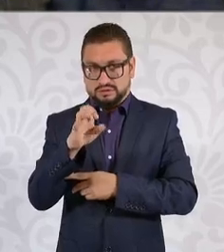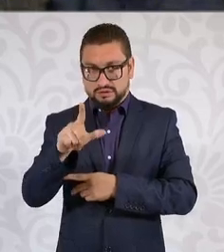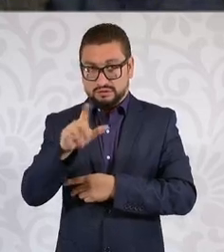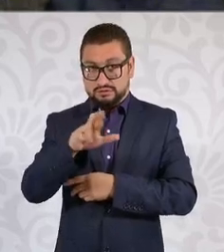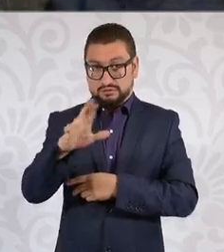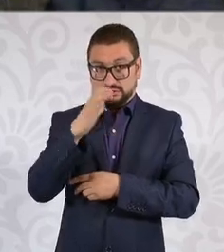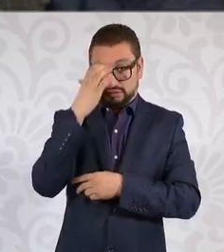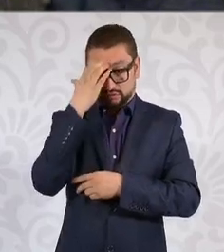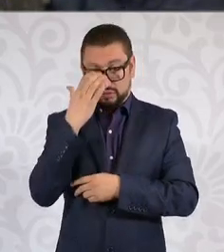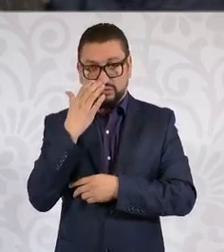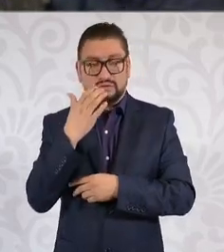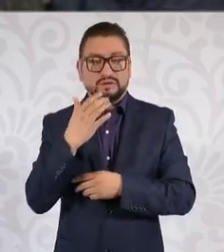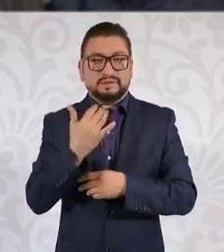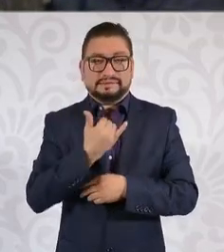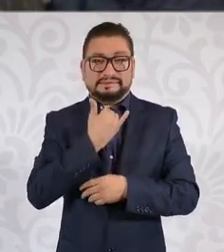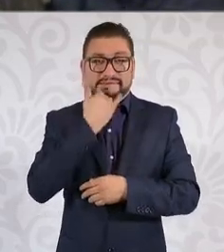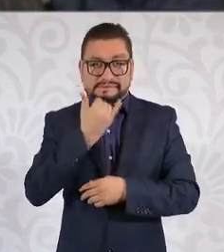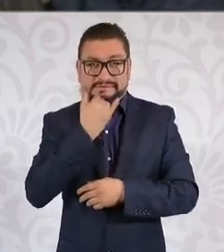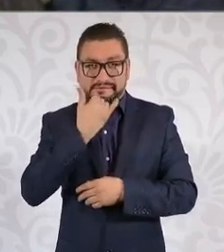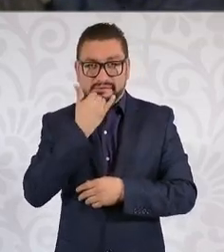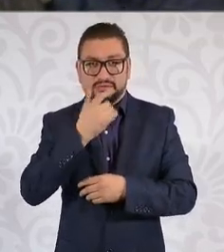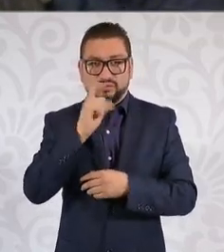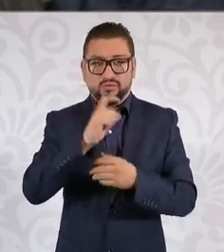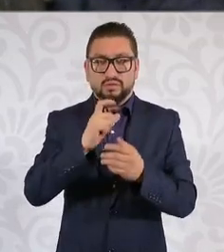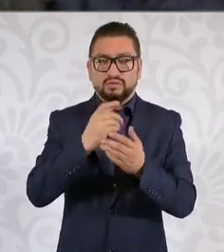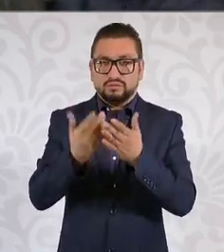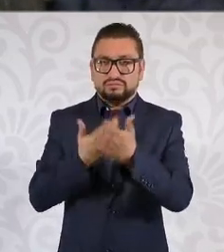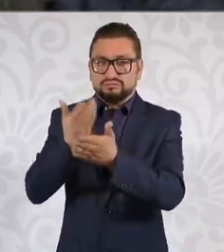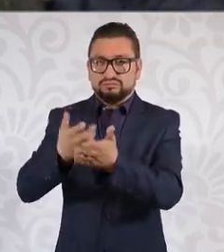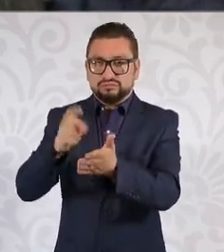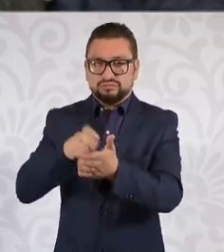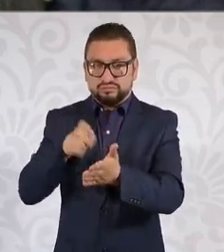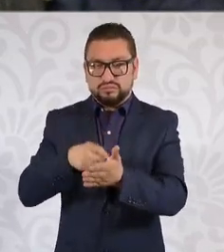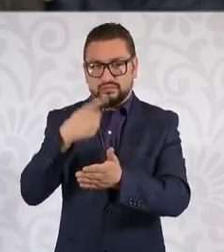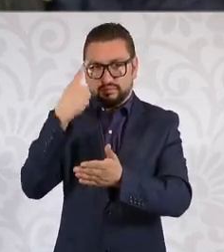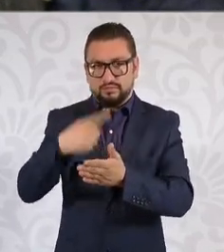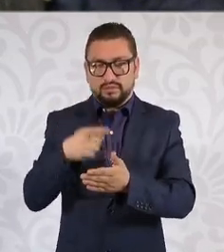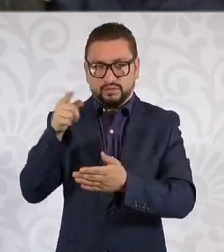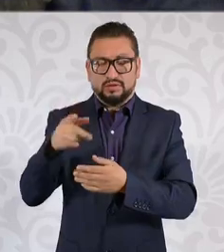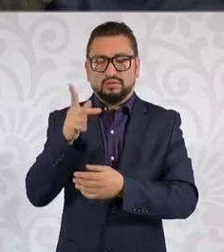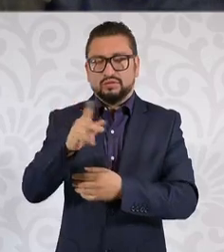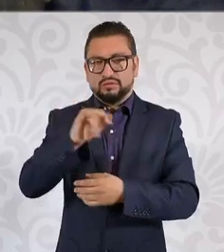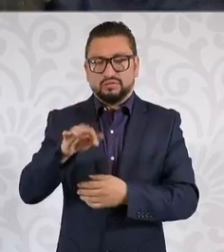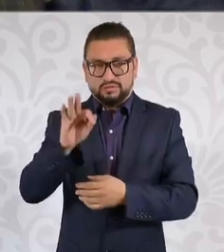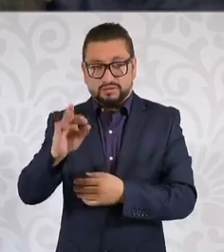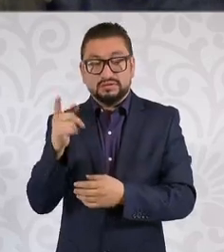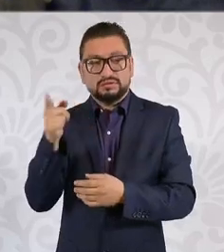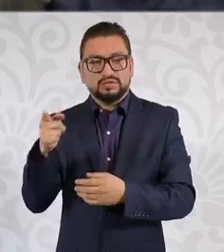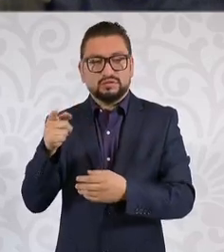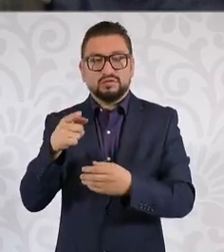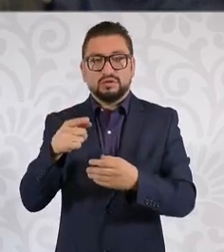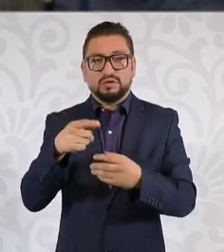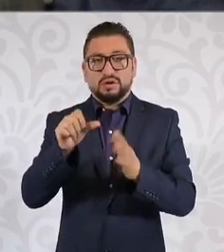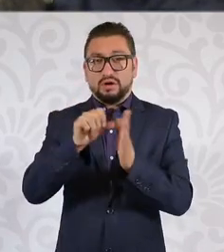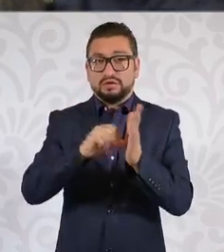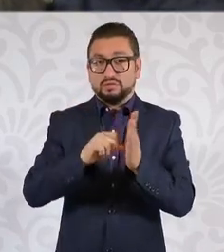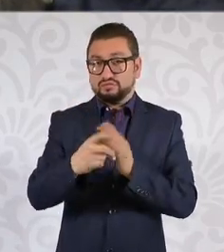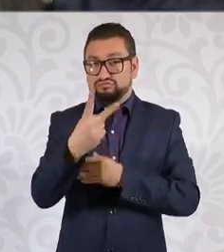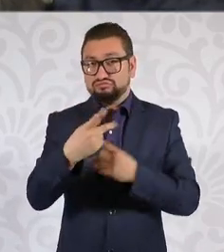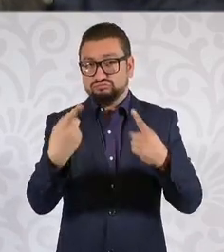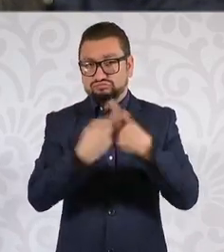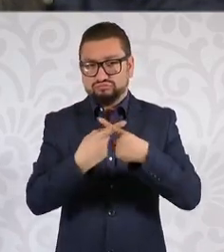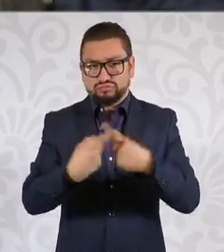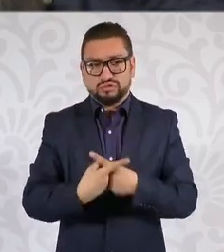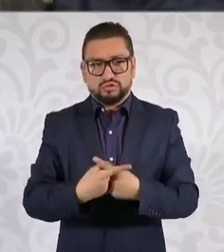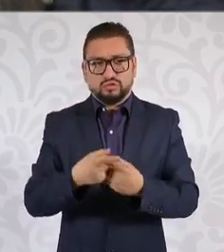que existen errores en la reforma al Poder Judicial. Se contraponen dos de los artículos.